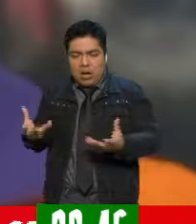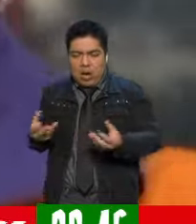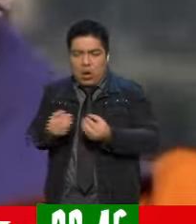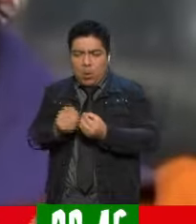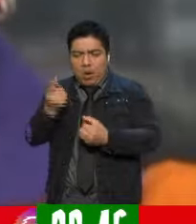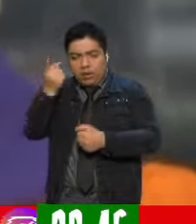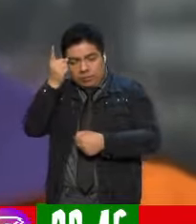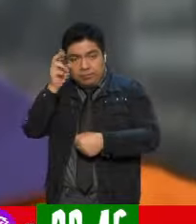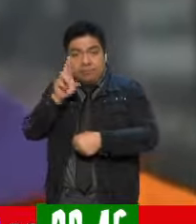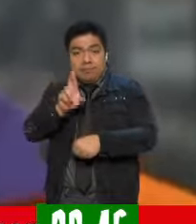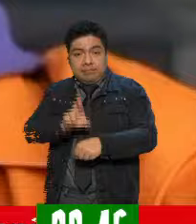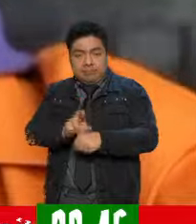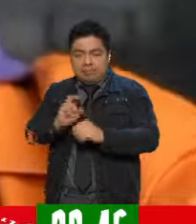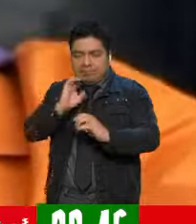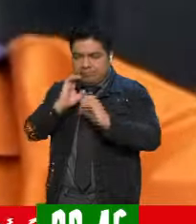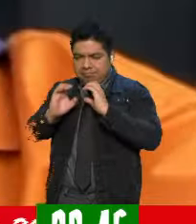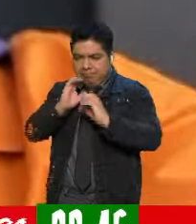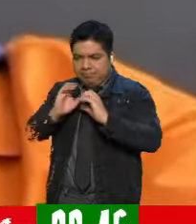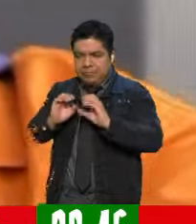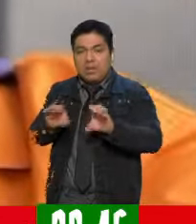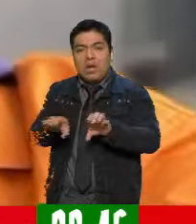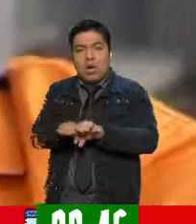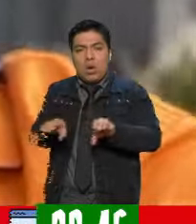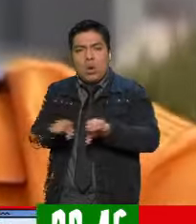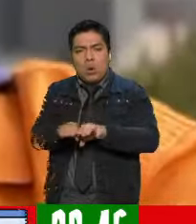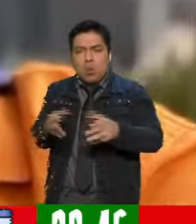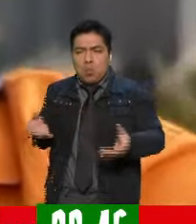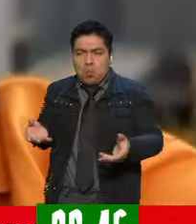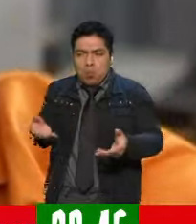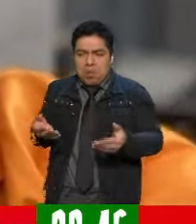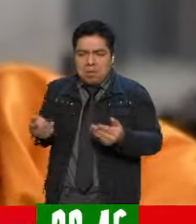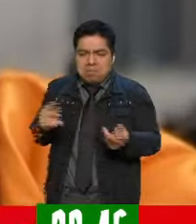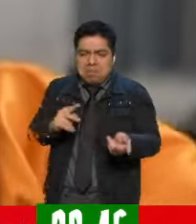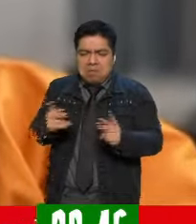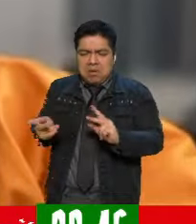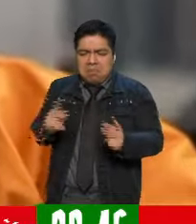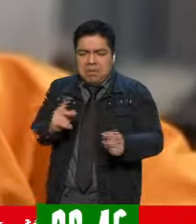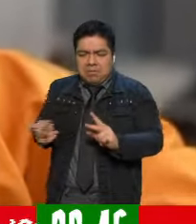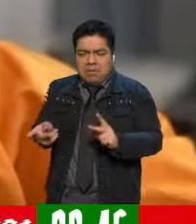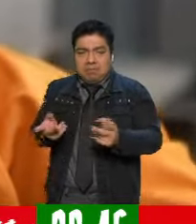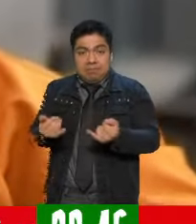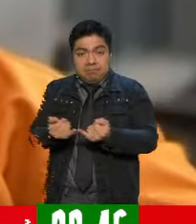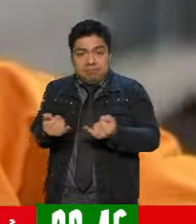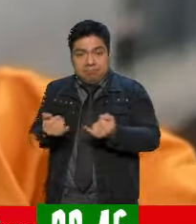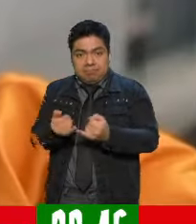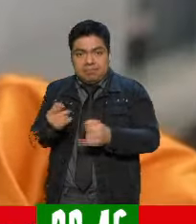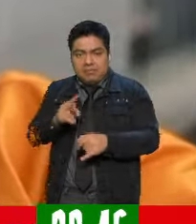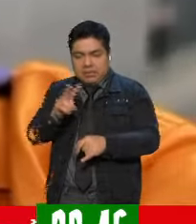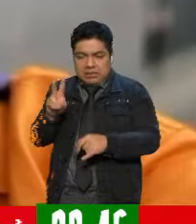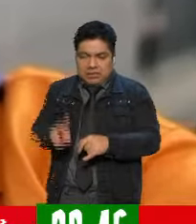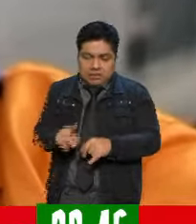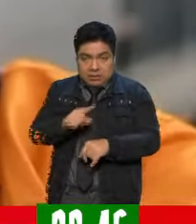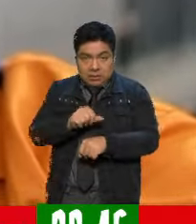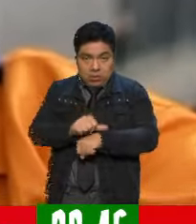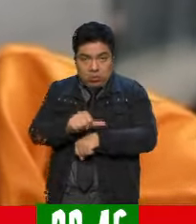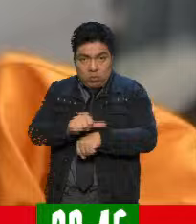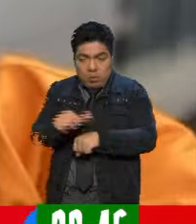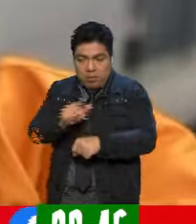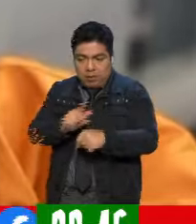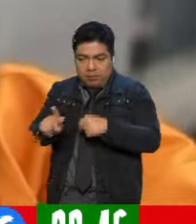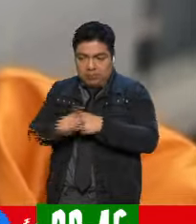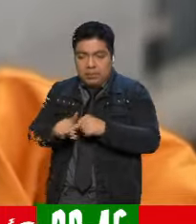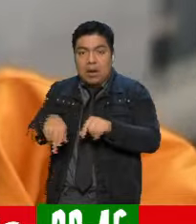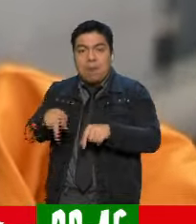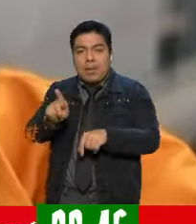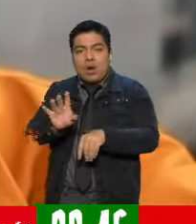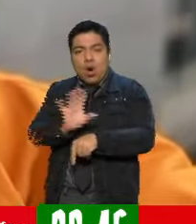el director de Cuando acecha la maldad, sobre cuáles eran esos símiles y qué tan intencional era hablar de la realidad actual de su país a través